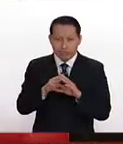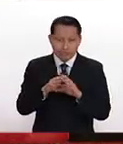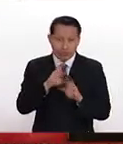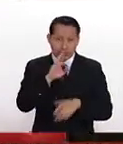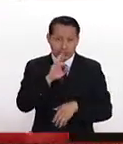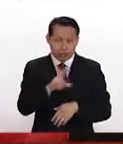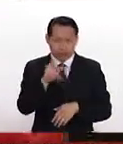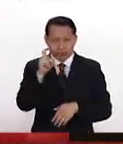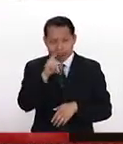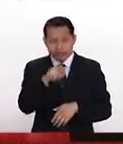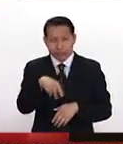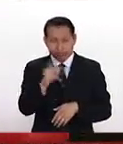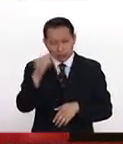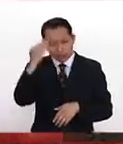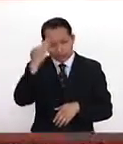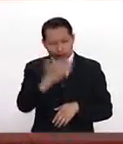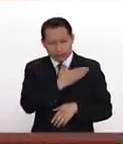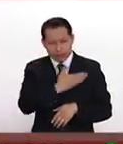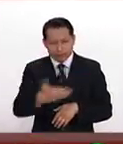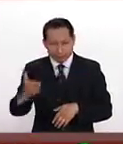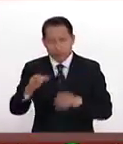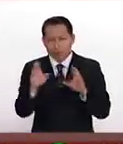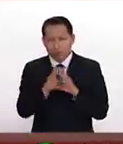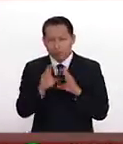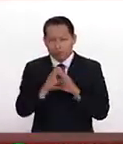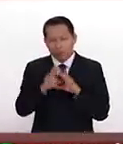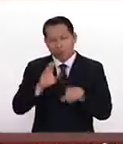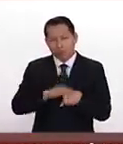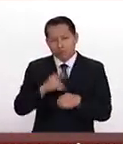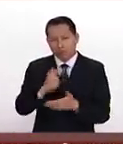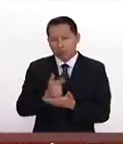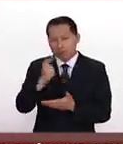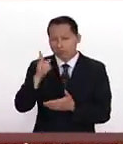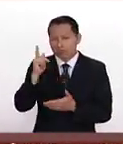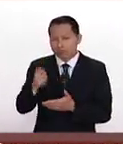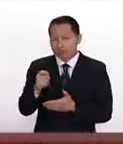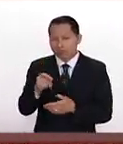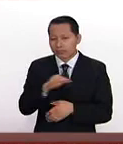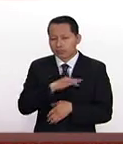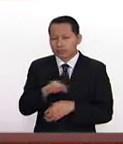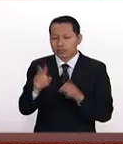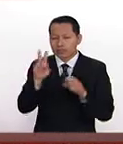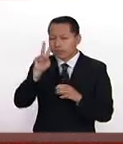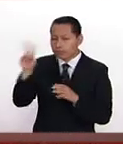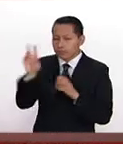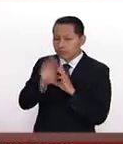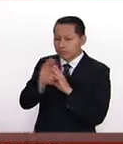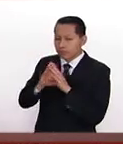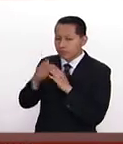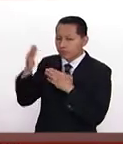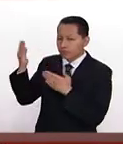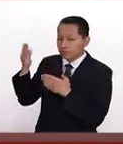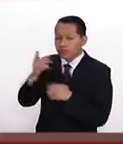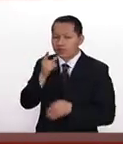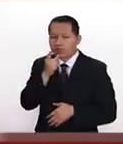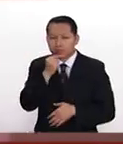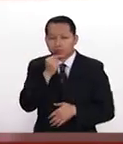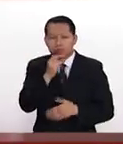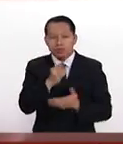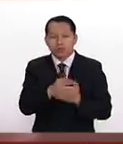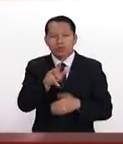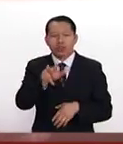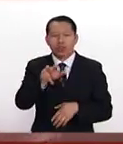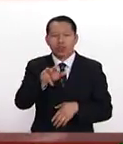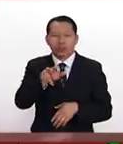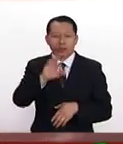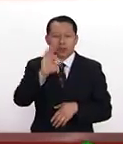respuesta pero si lo vemos en el tiempo se vea un poquito más grave todavía si lo vemos así a la policía solamente el 18 por